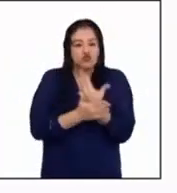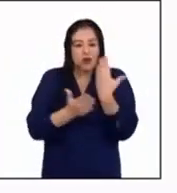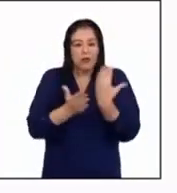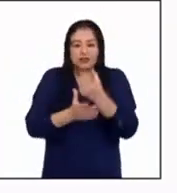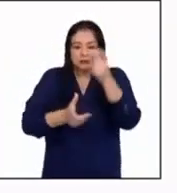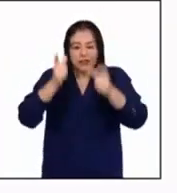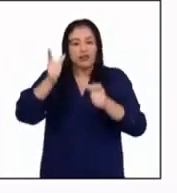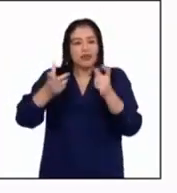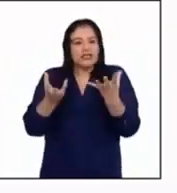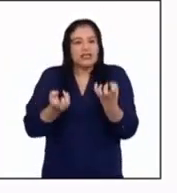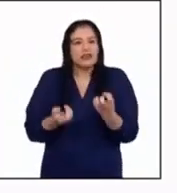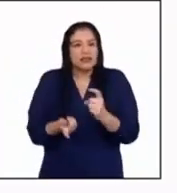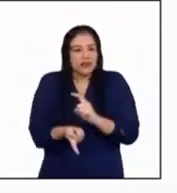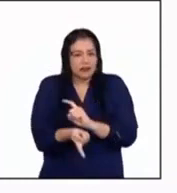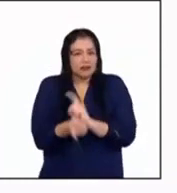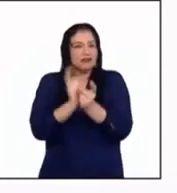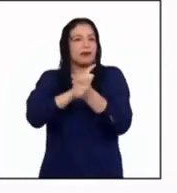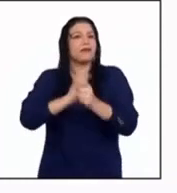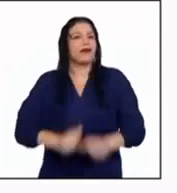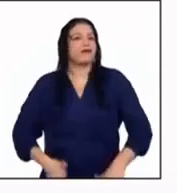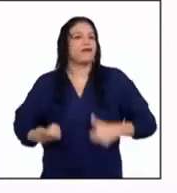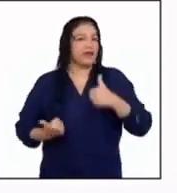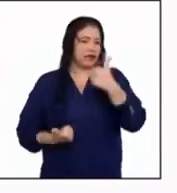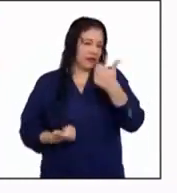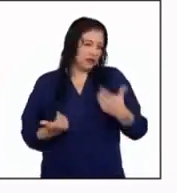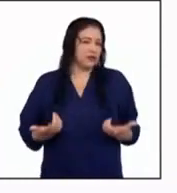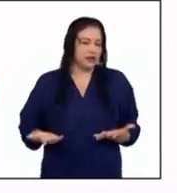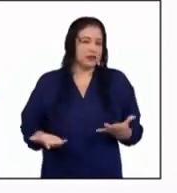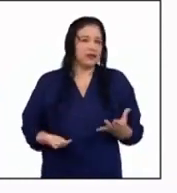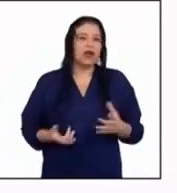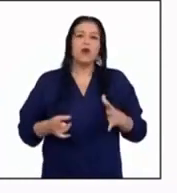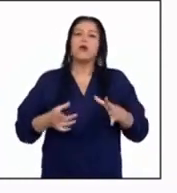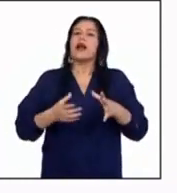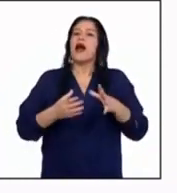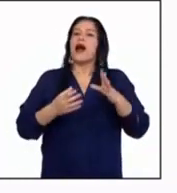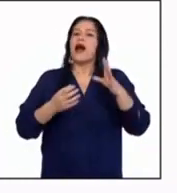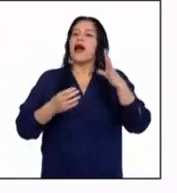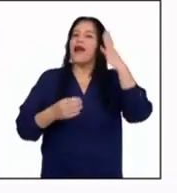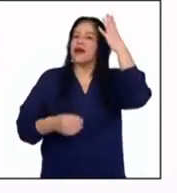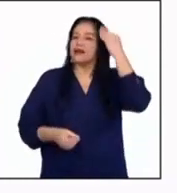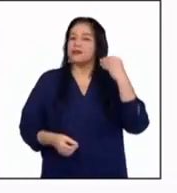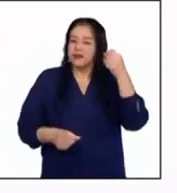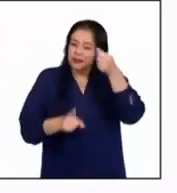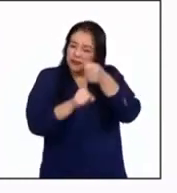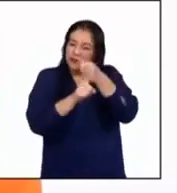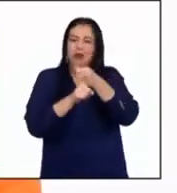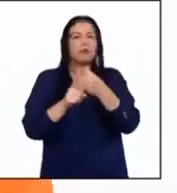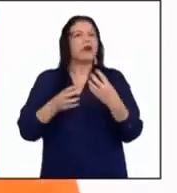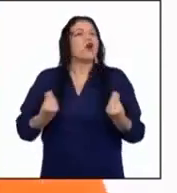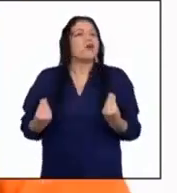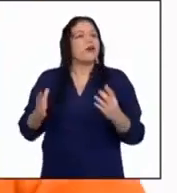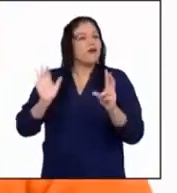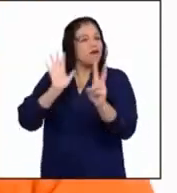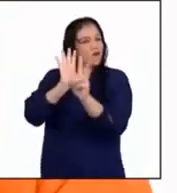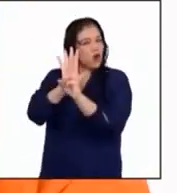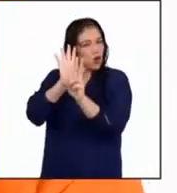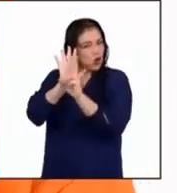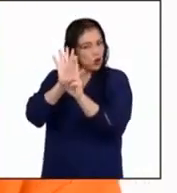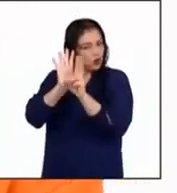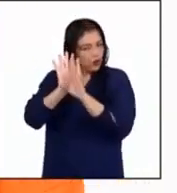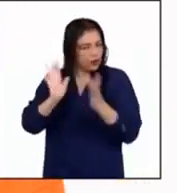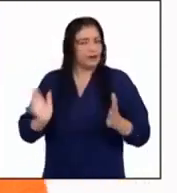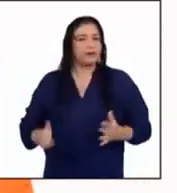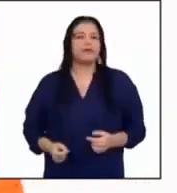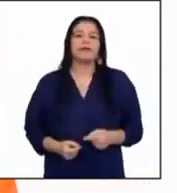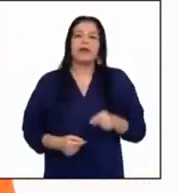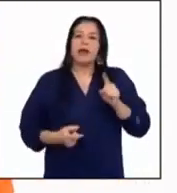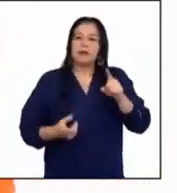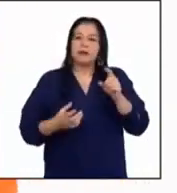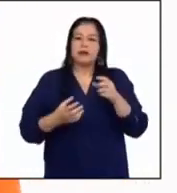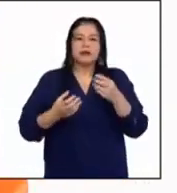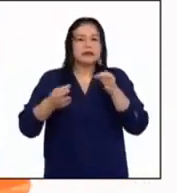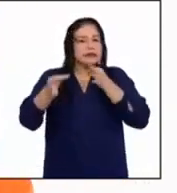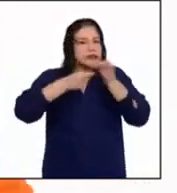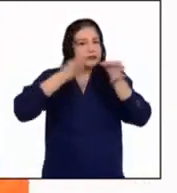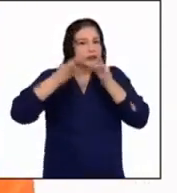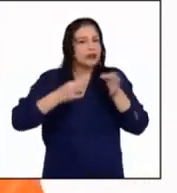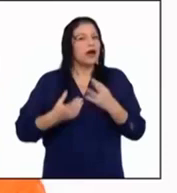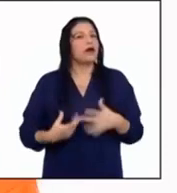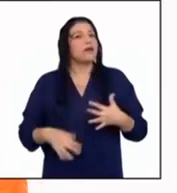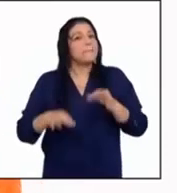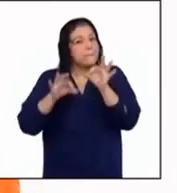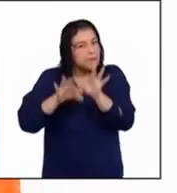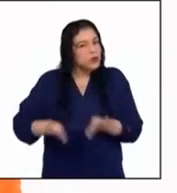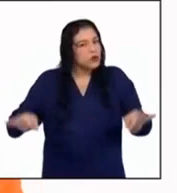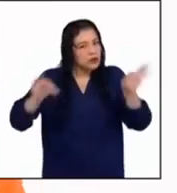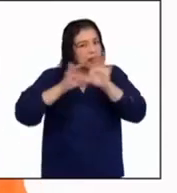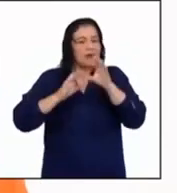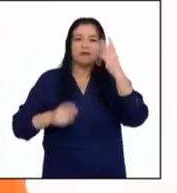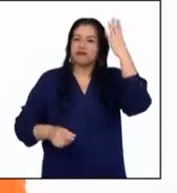cambio a través de una experiencia vivencial como es el voluntariado. Él nos ha hablado además sobre la importancia de este